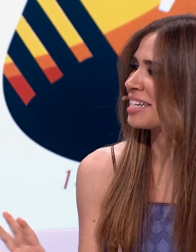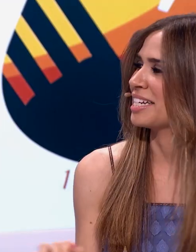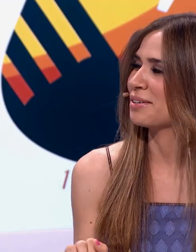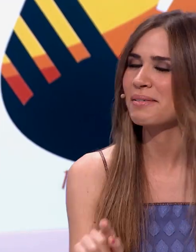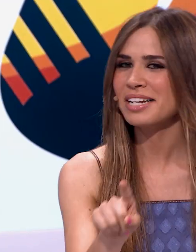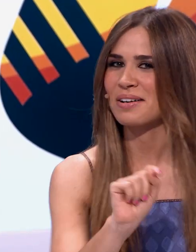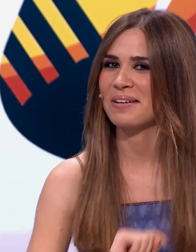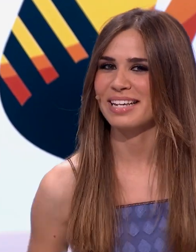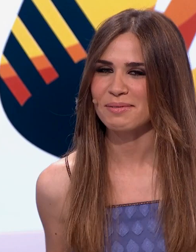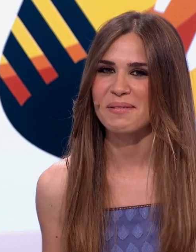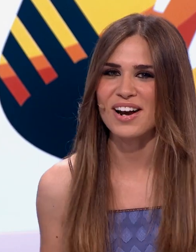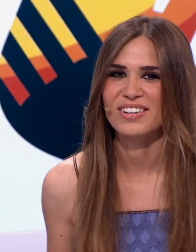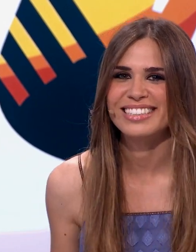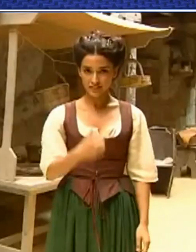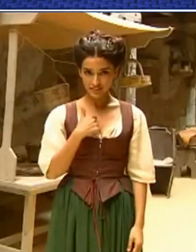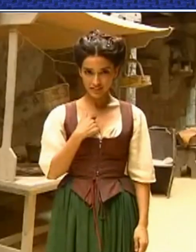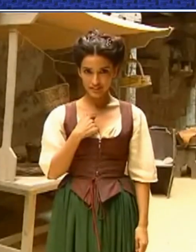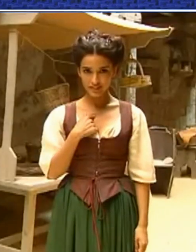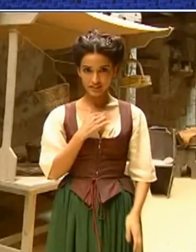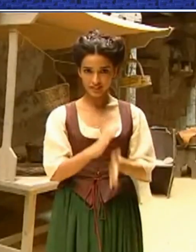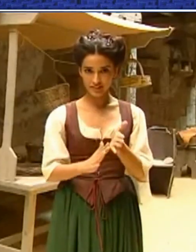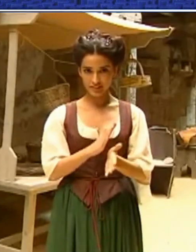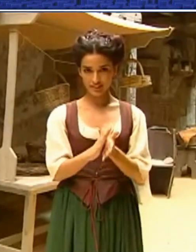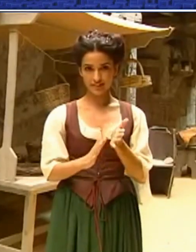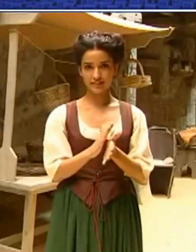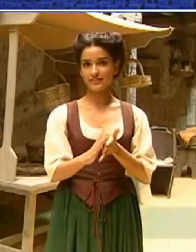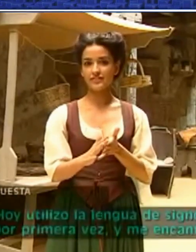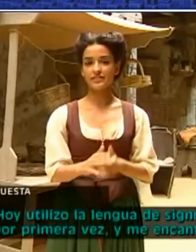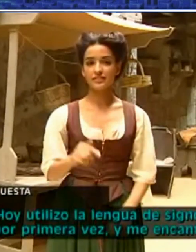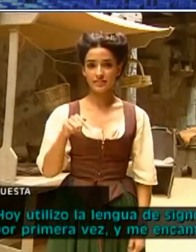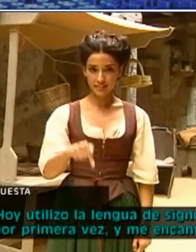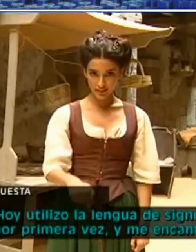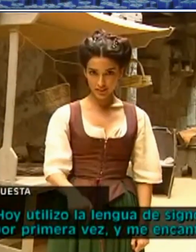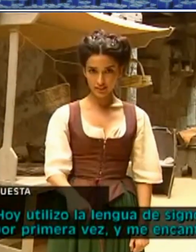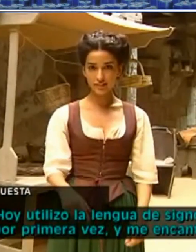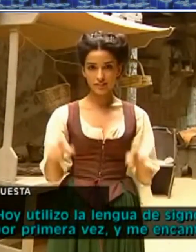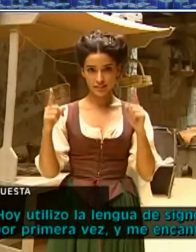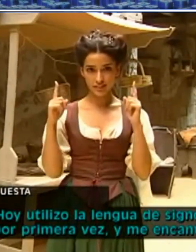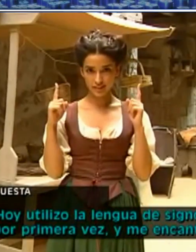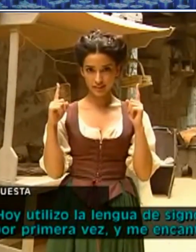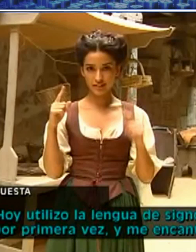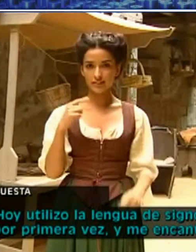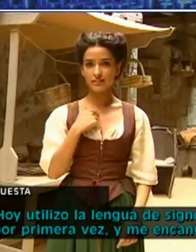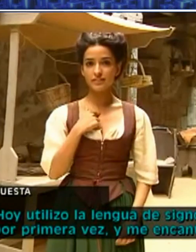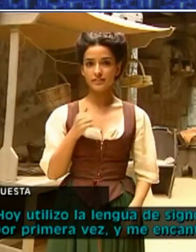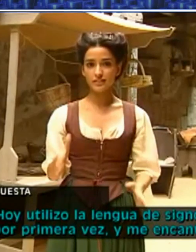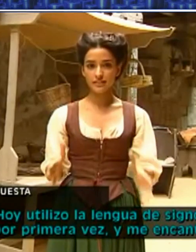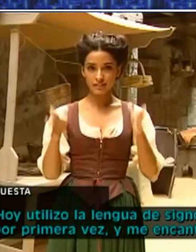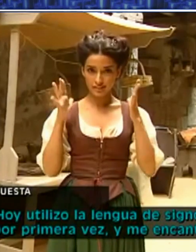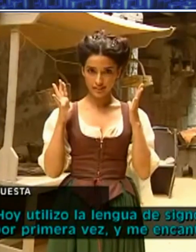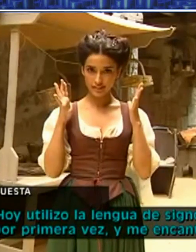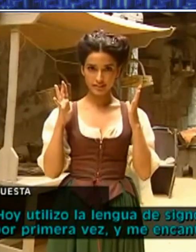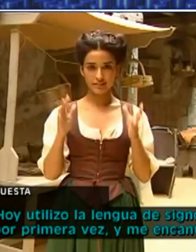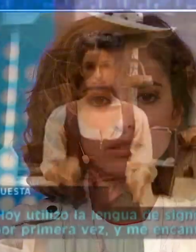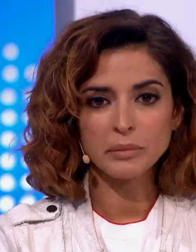en la lengua de signos. A ver si lo recuerdas. Vamos a ver. A ver. Hoy es la primera vez que utilizo la lengua de signos y me